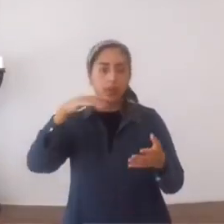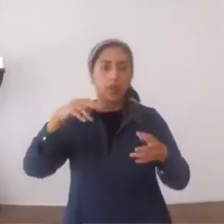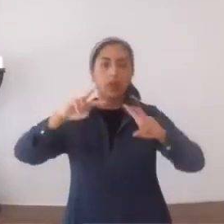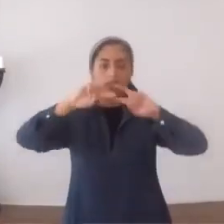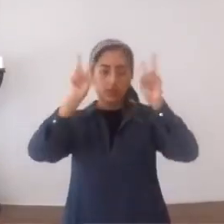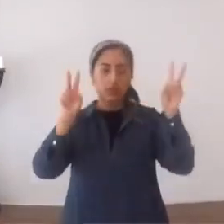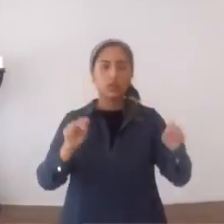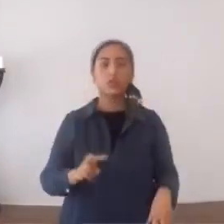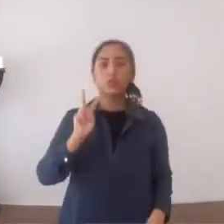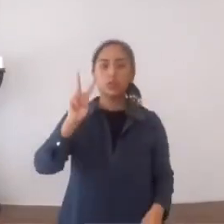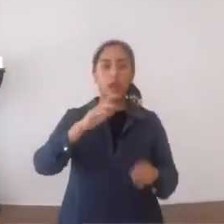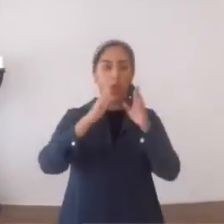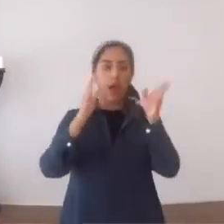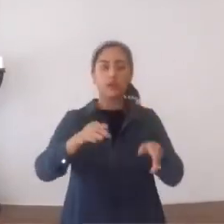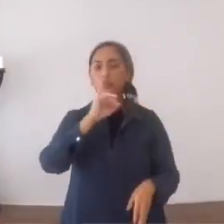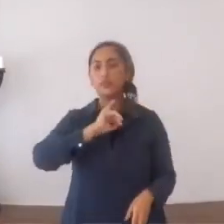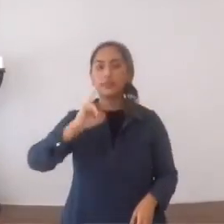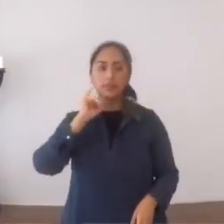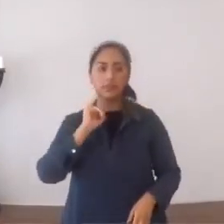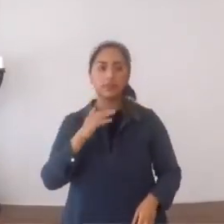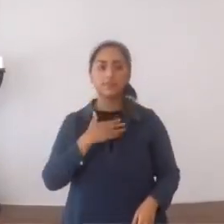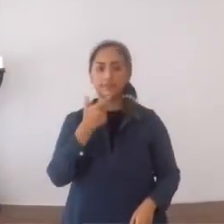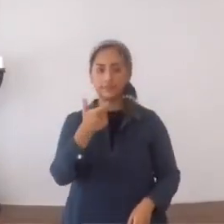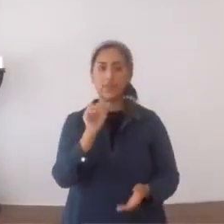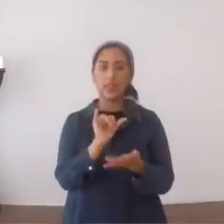tema de las dos casas de Israel.